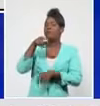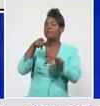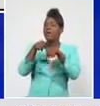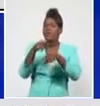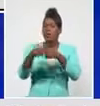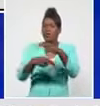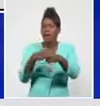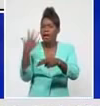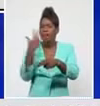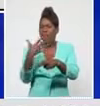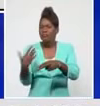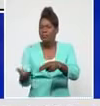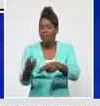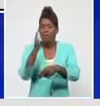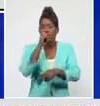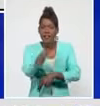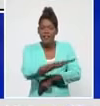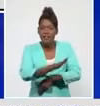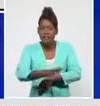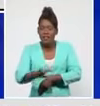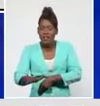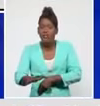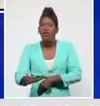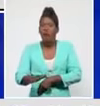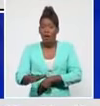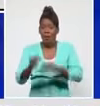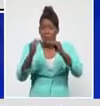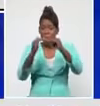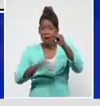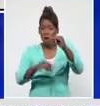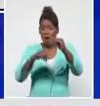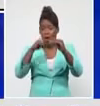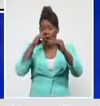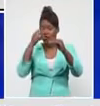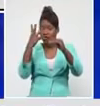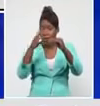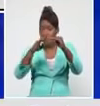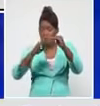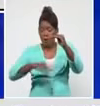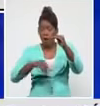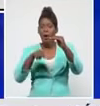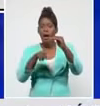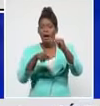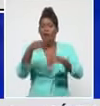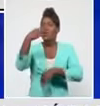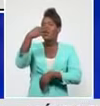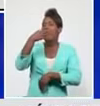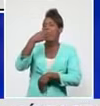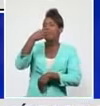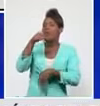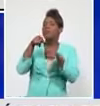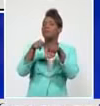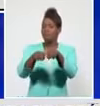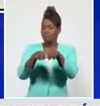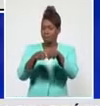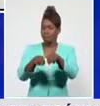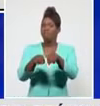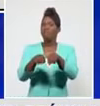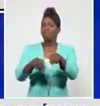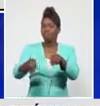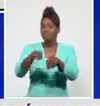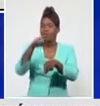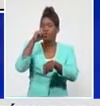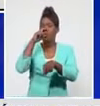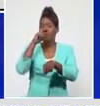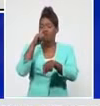a todos los niños menores de 3 años que se debía haber puesto en el mes de